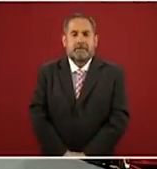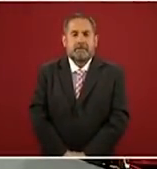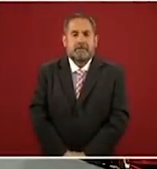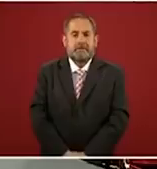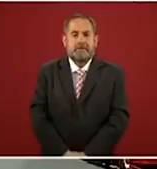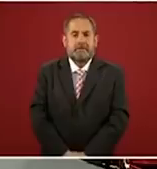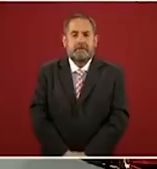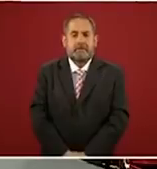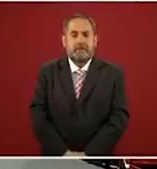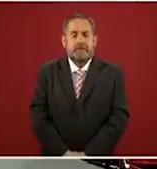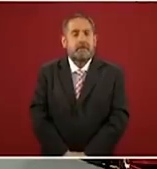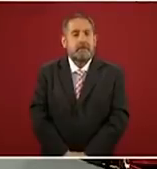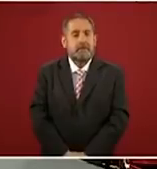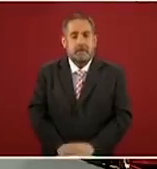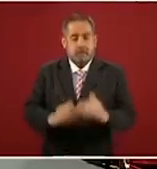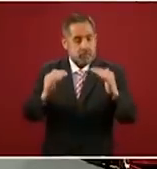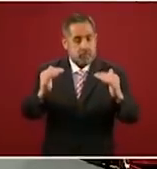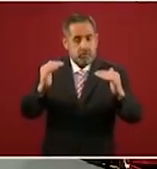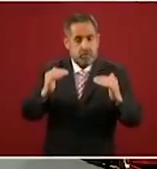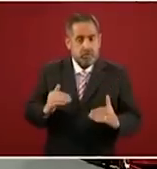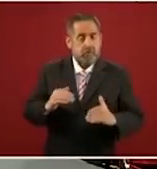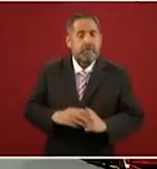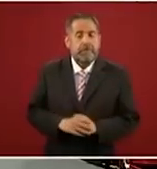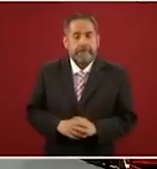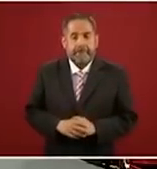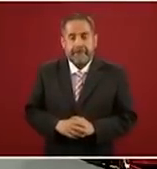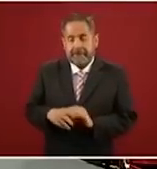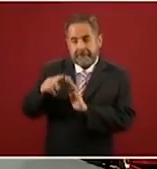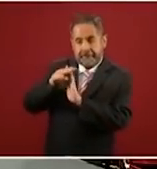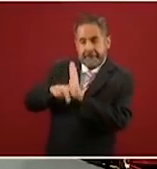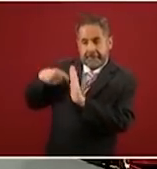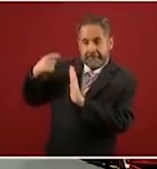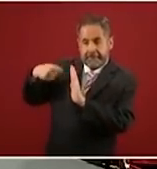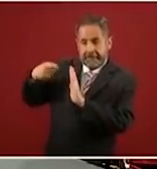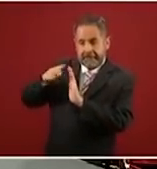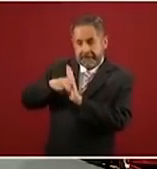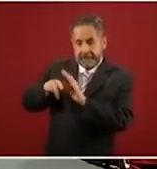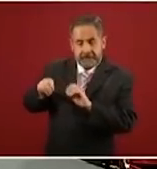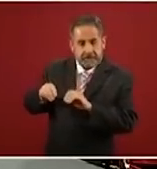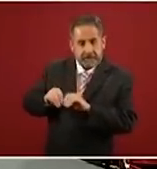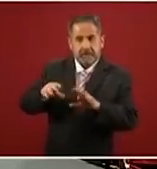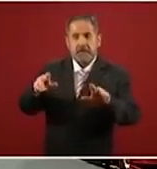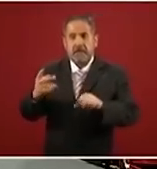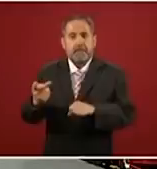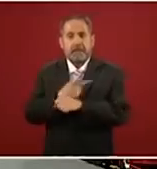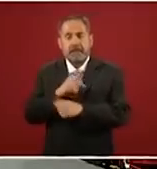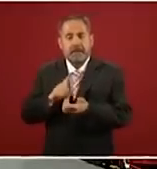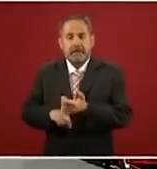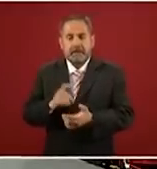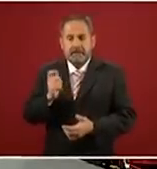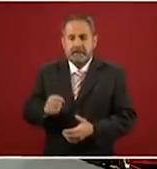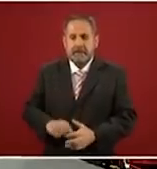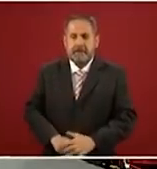bueno vamos les parece con los vídeos el avance de obras